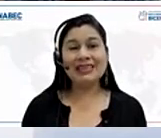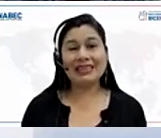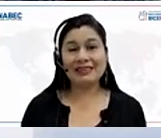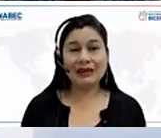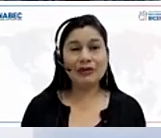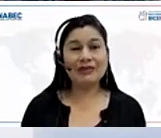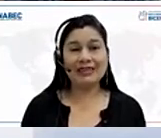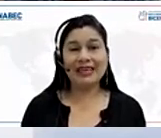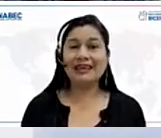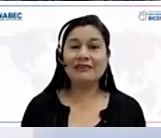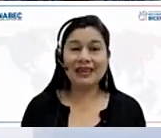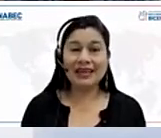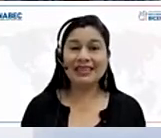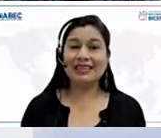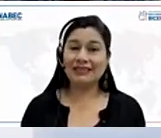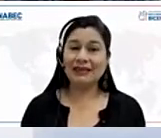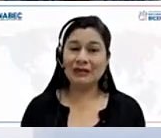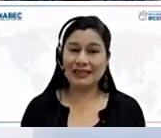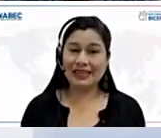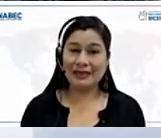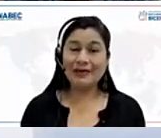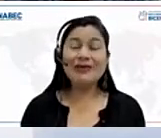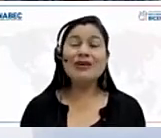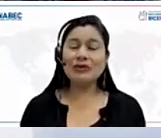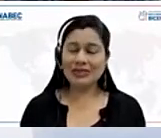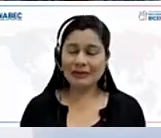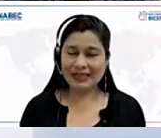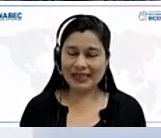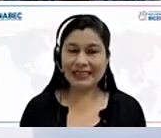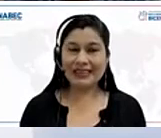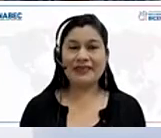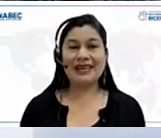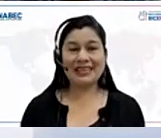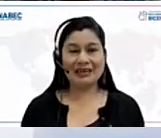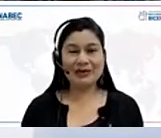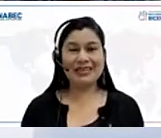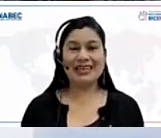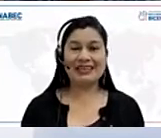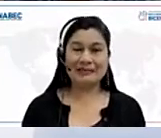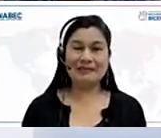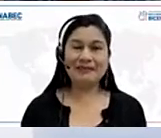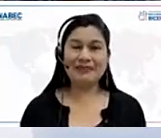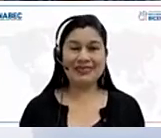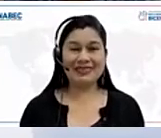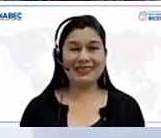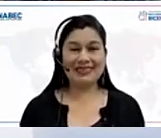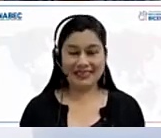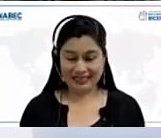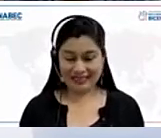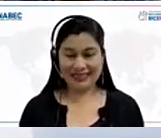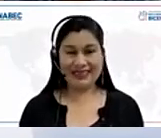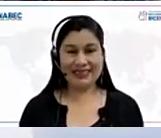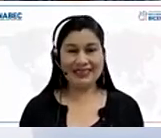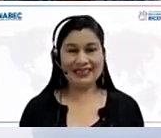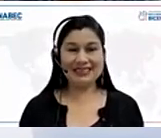Feria Internacional Universitaria Beca Generación del Bicentenario. Muchísimas gracias, Rafael, que tenga un buen día. Muchas gracias, Jessy.